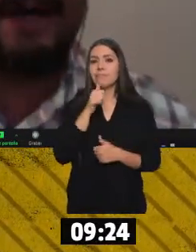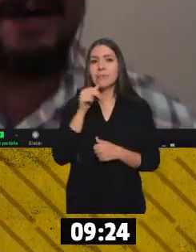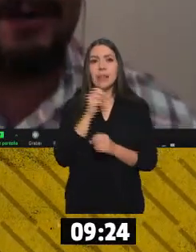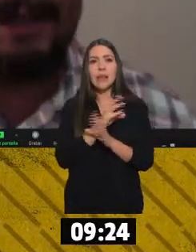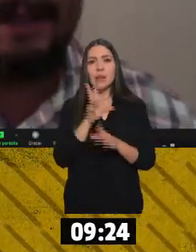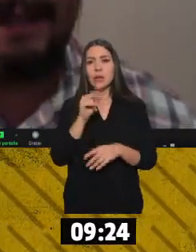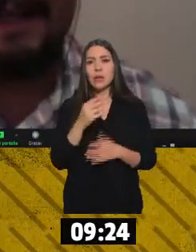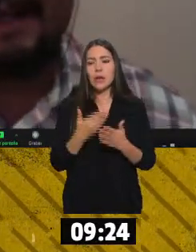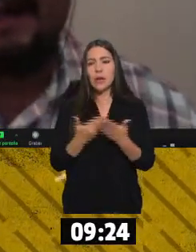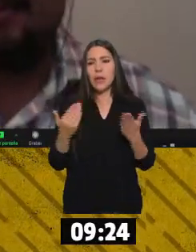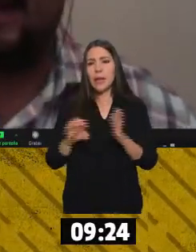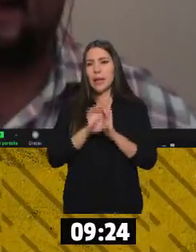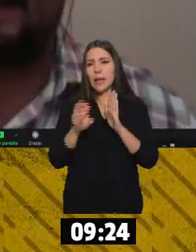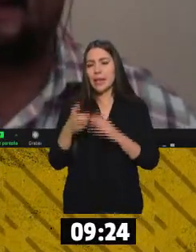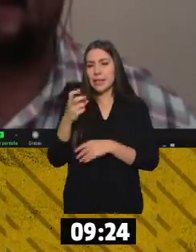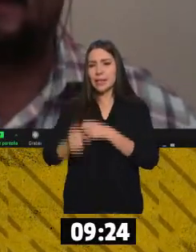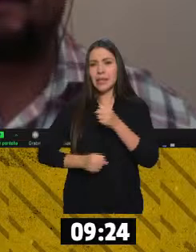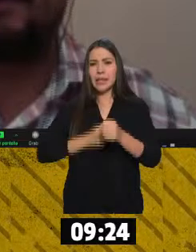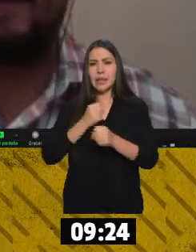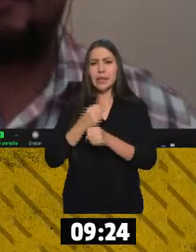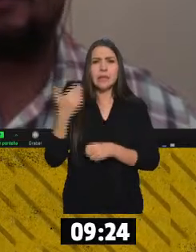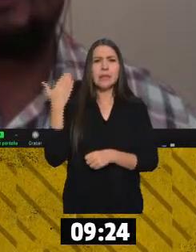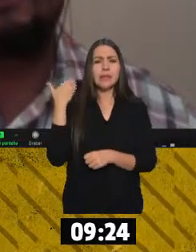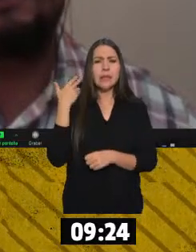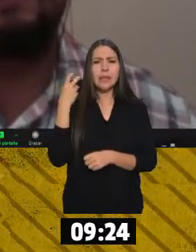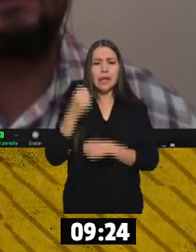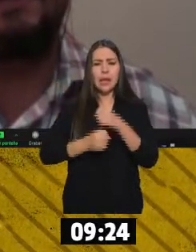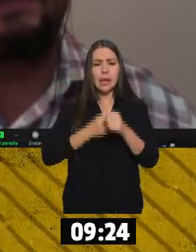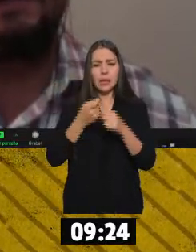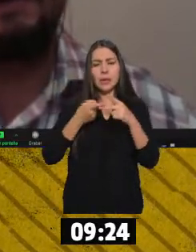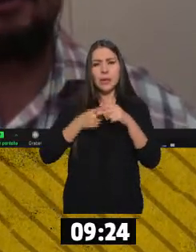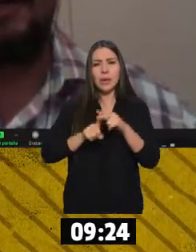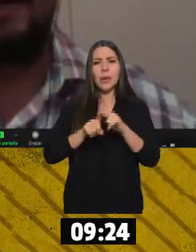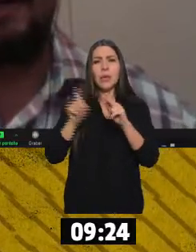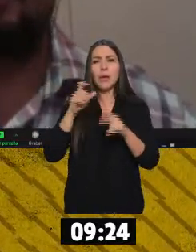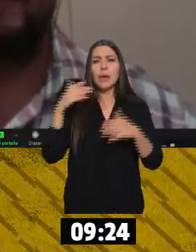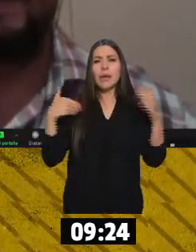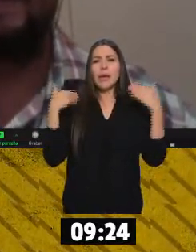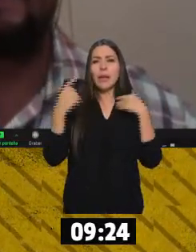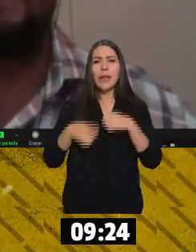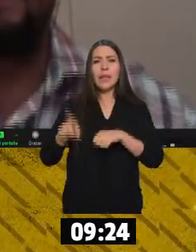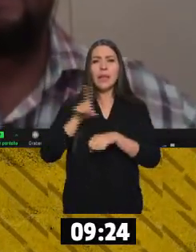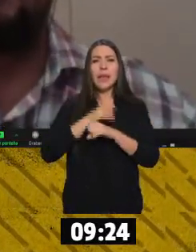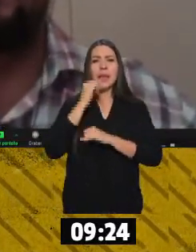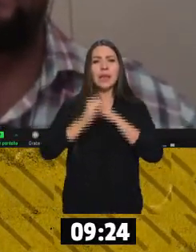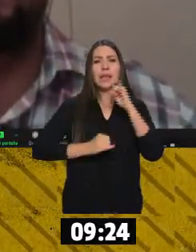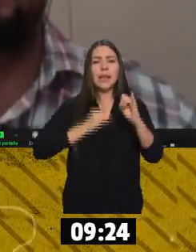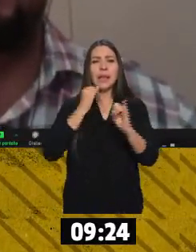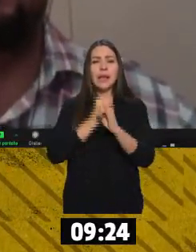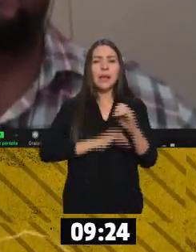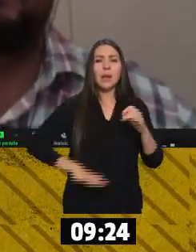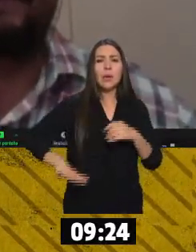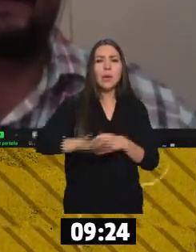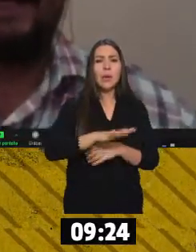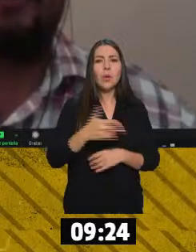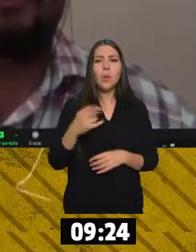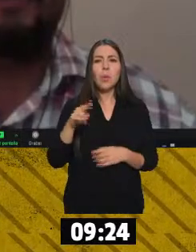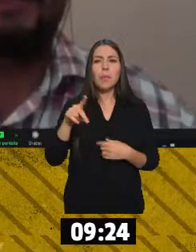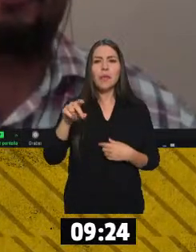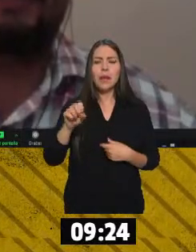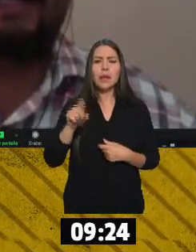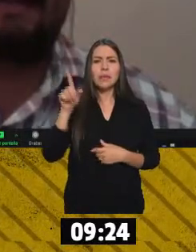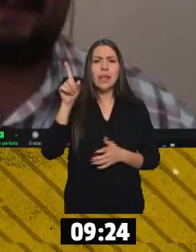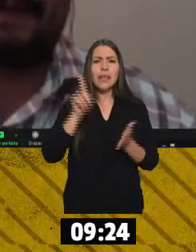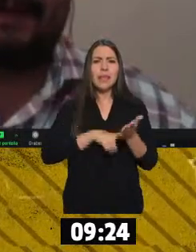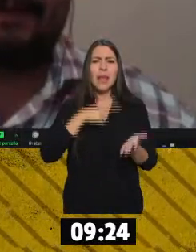año una noticia por ahí a principios de año cuando se celebraba el Día Internacional de los Humedales, pues en Tamaulipas lo festejaron